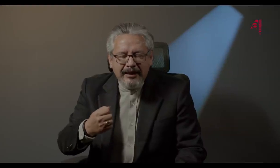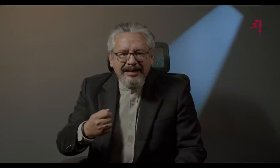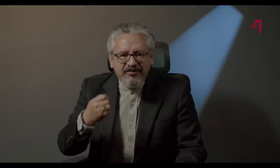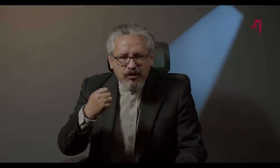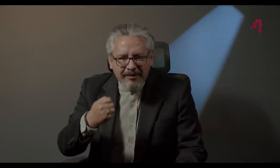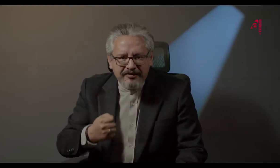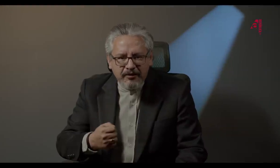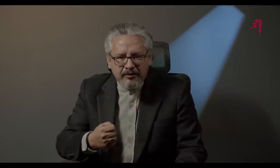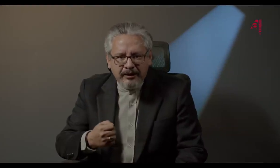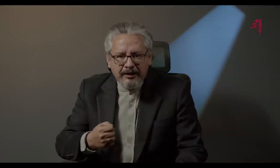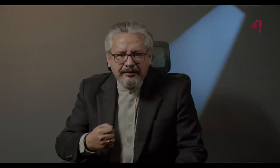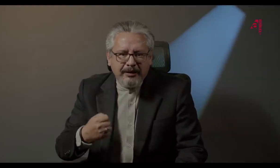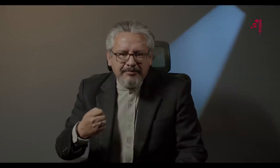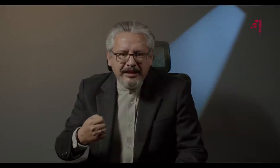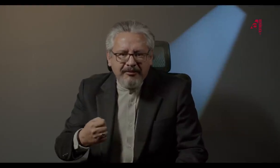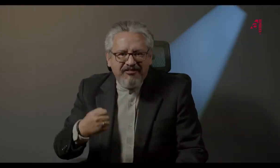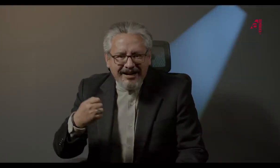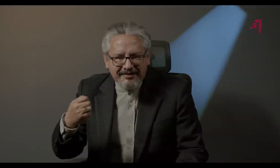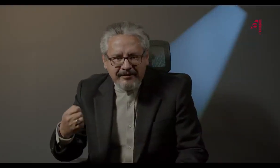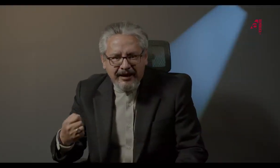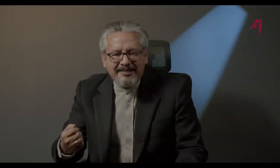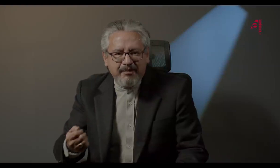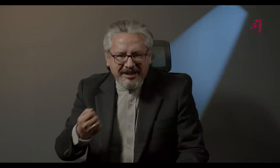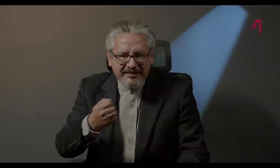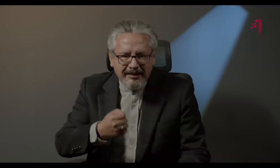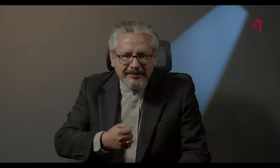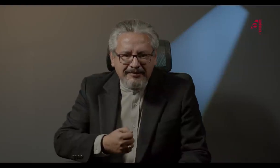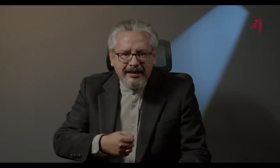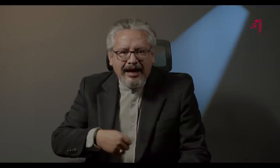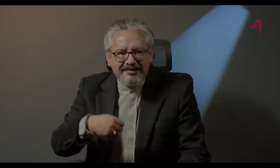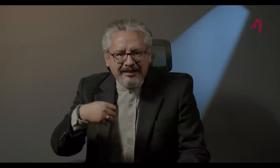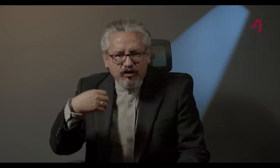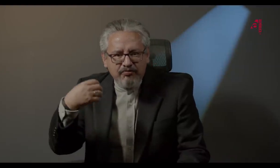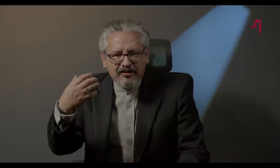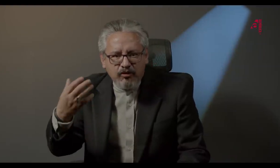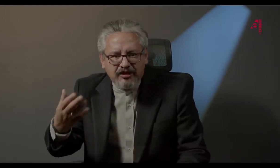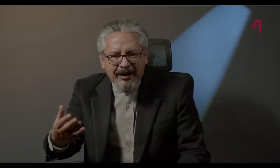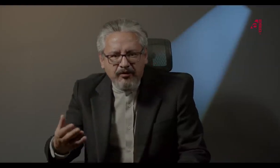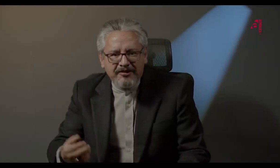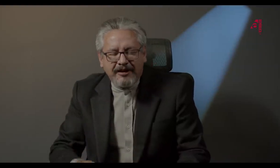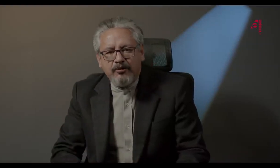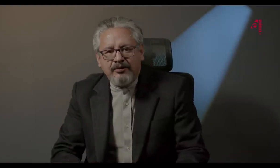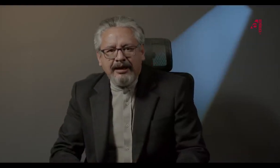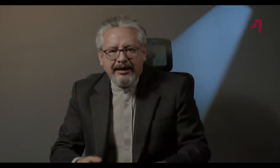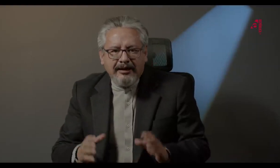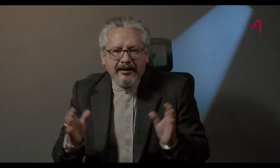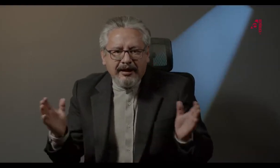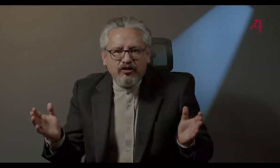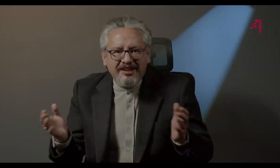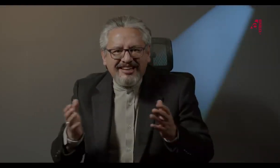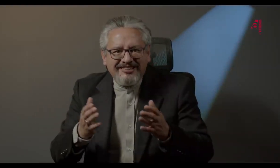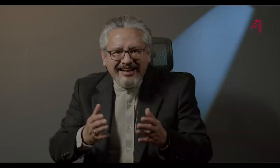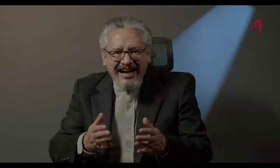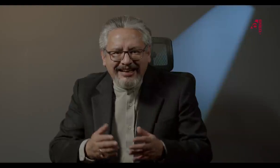híbrida. La información también falsa hacia pacientes, hacia los mismos trabajadores de salud,